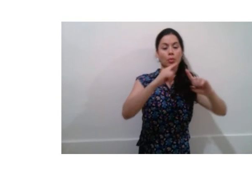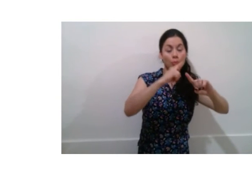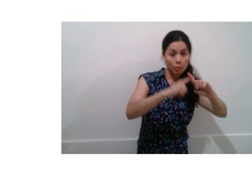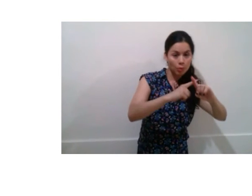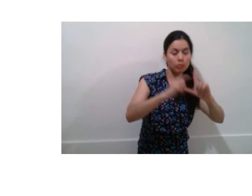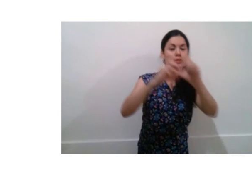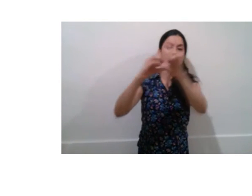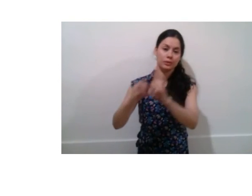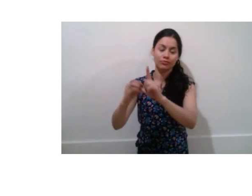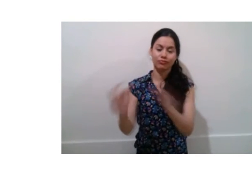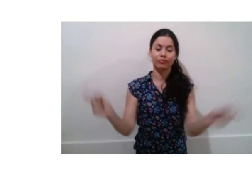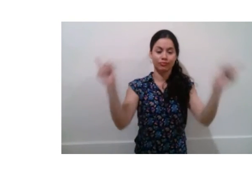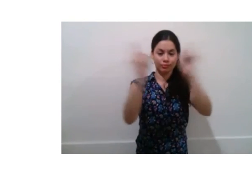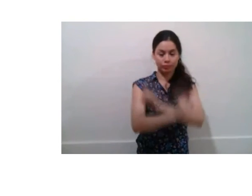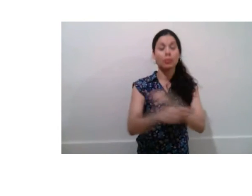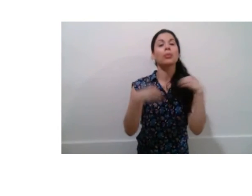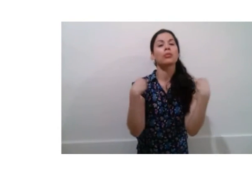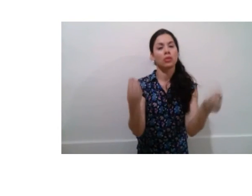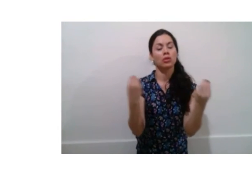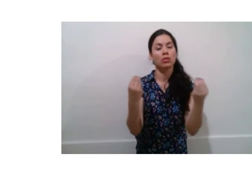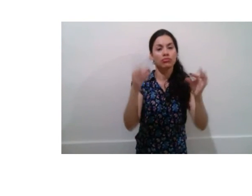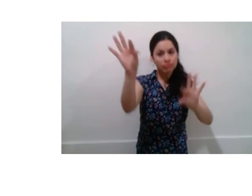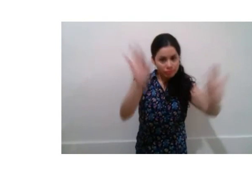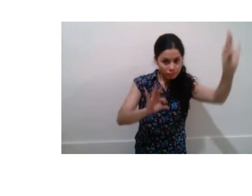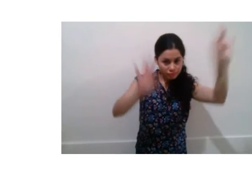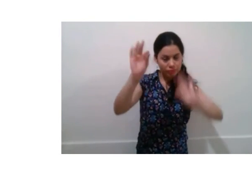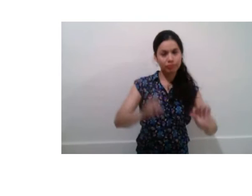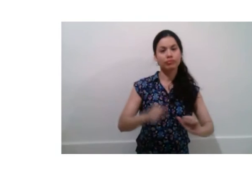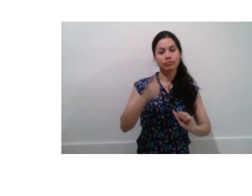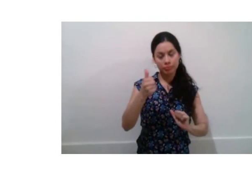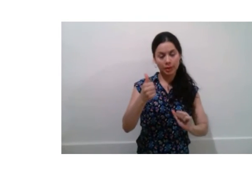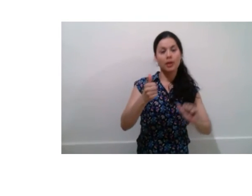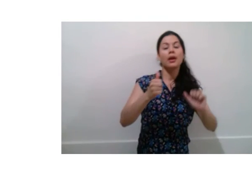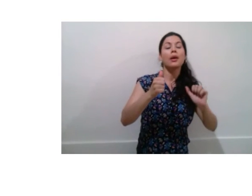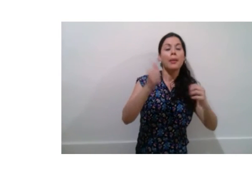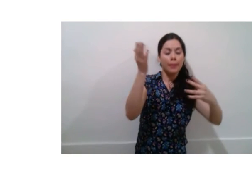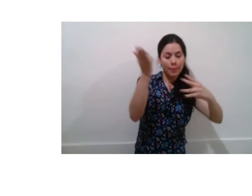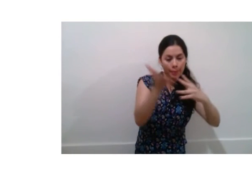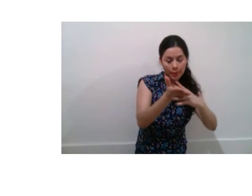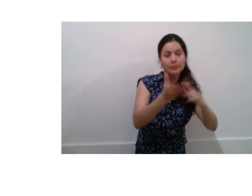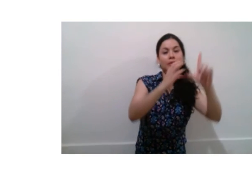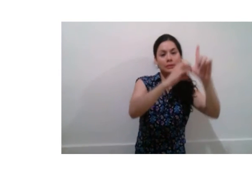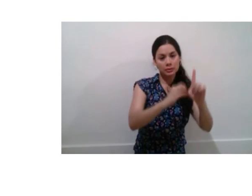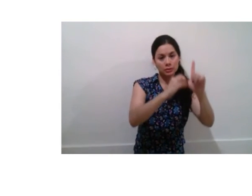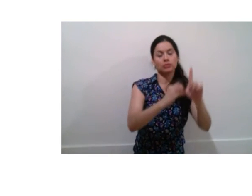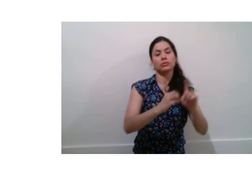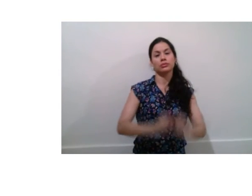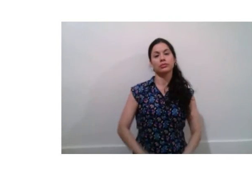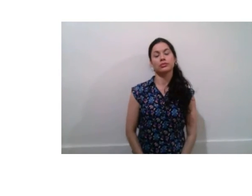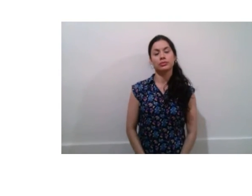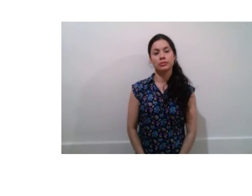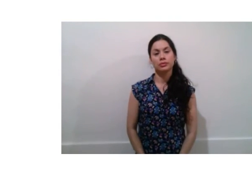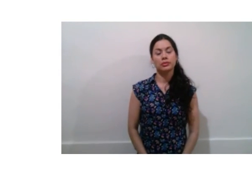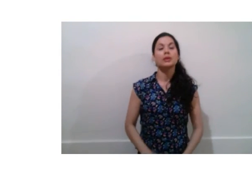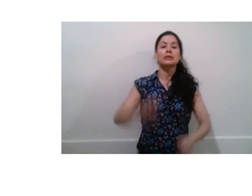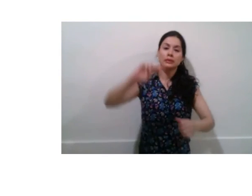seno para poder reemplazar en la parte del seno